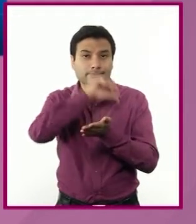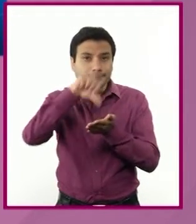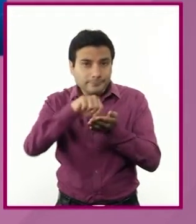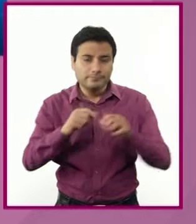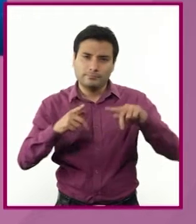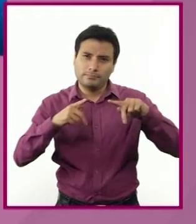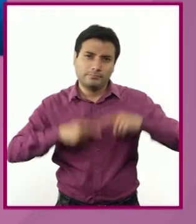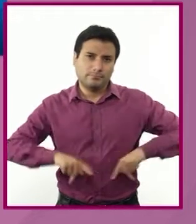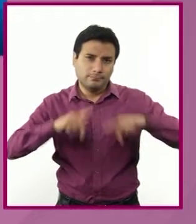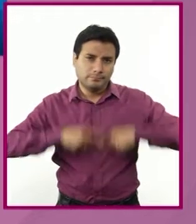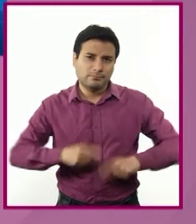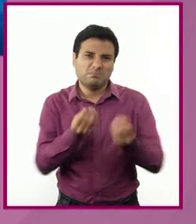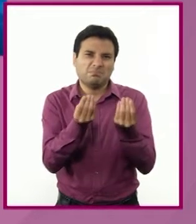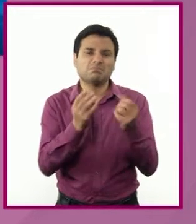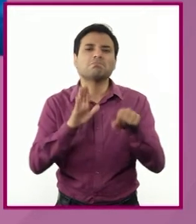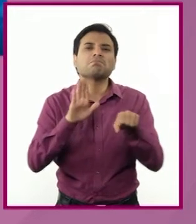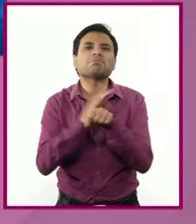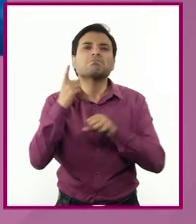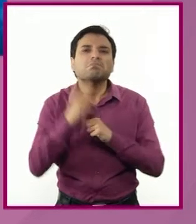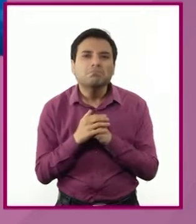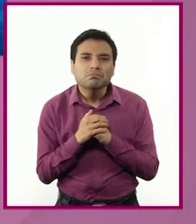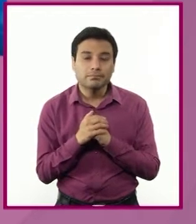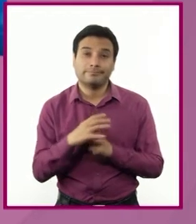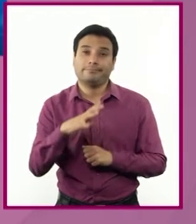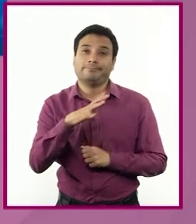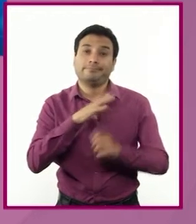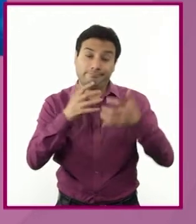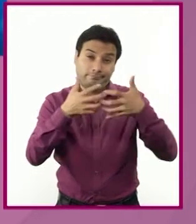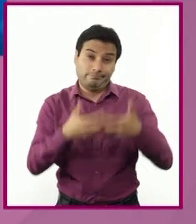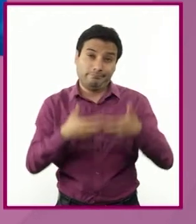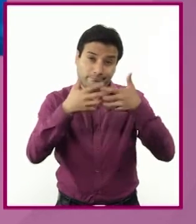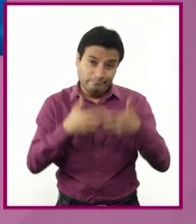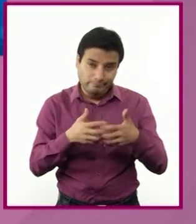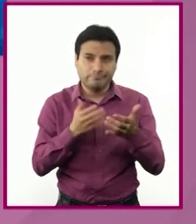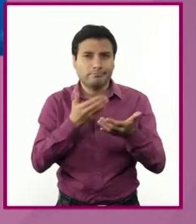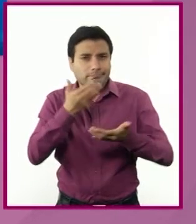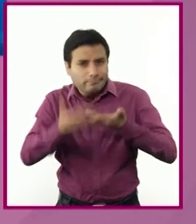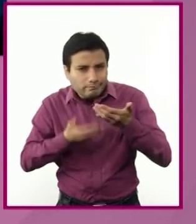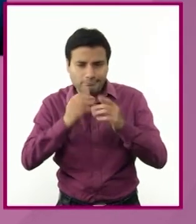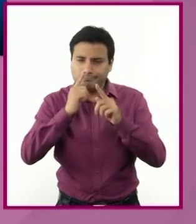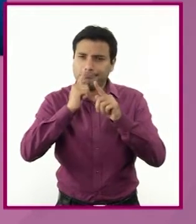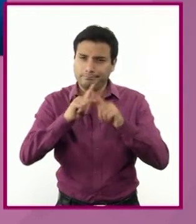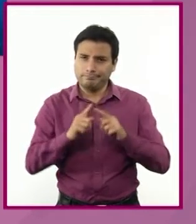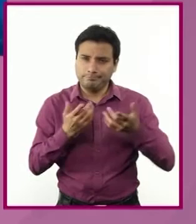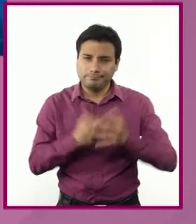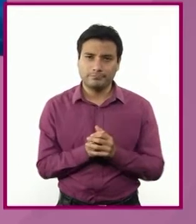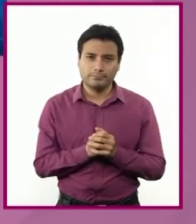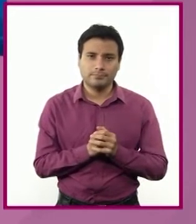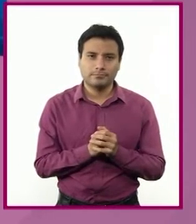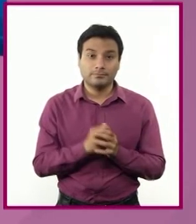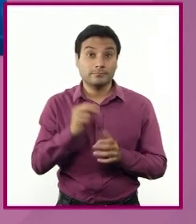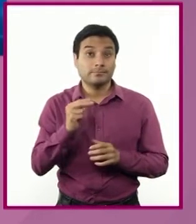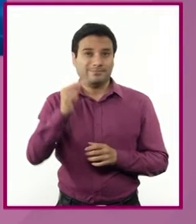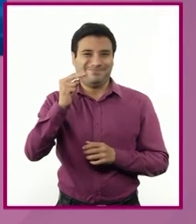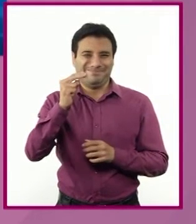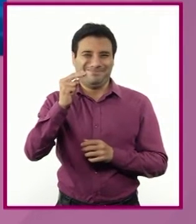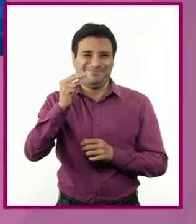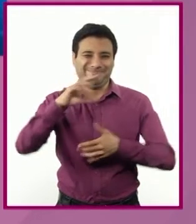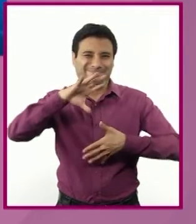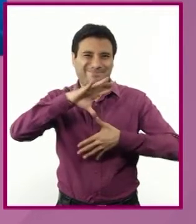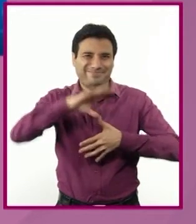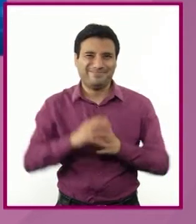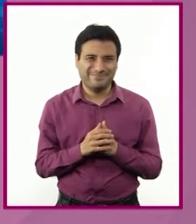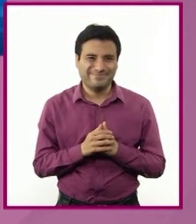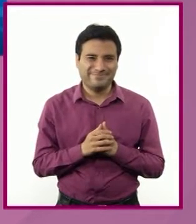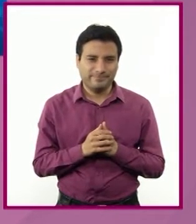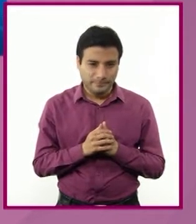de habitantes se debe en especial a la importante actividad industrial, comercial y de servicios. Y la región norte de América, que comprende